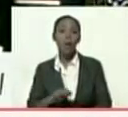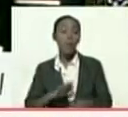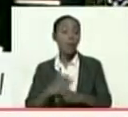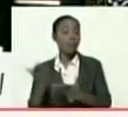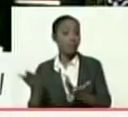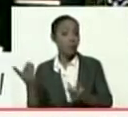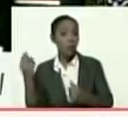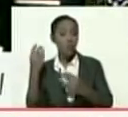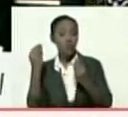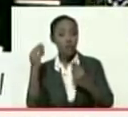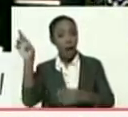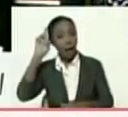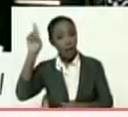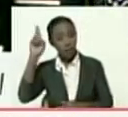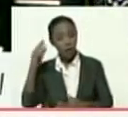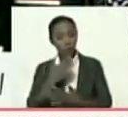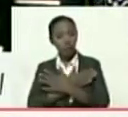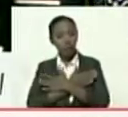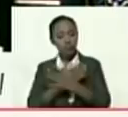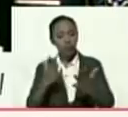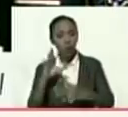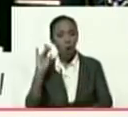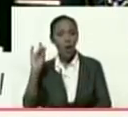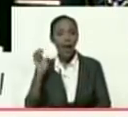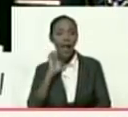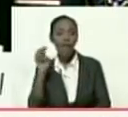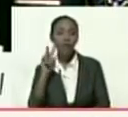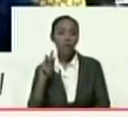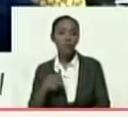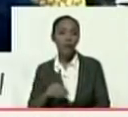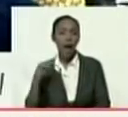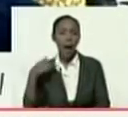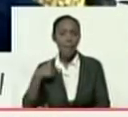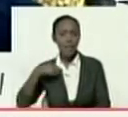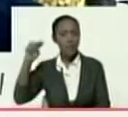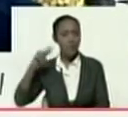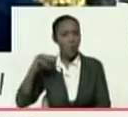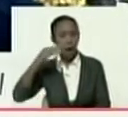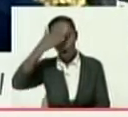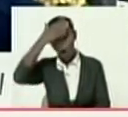muchas razones para ser solidarios con Evo. Y a mí nunca se me va a olvidar,